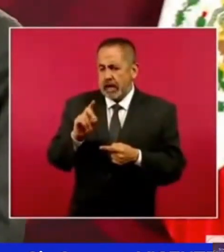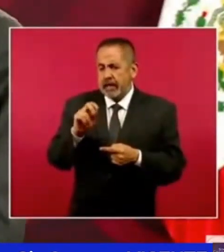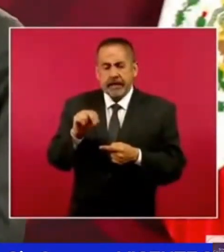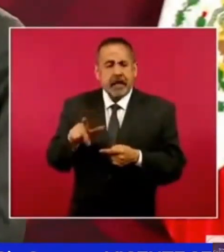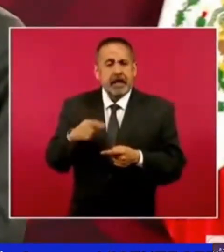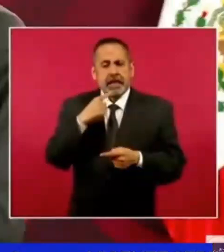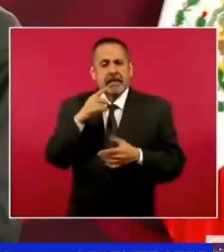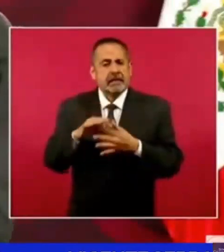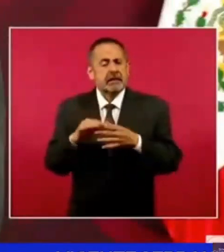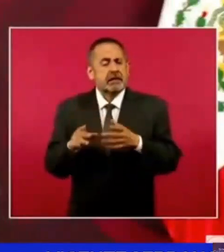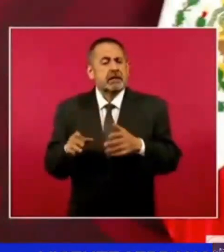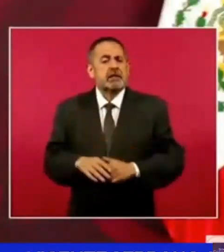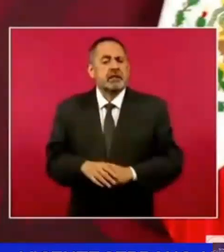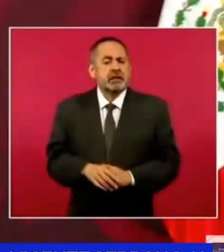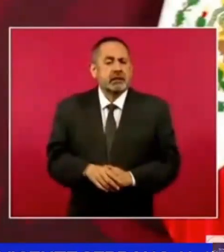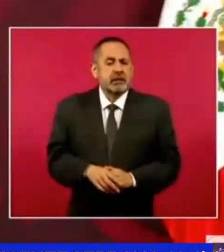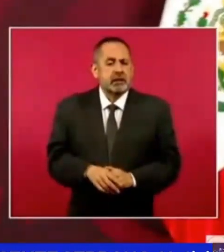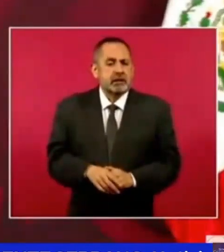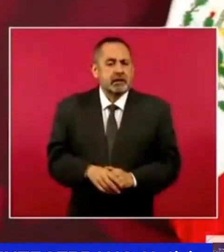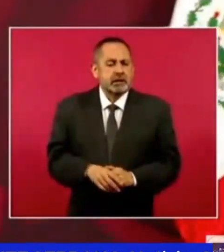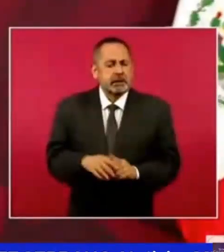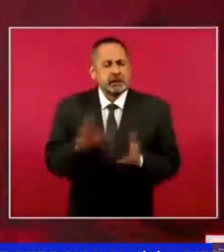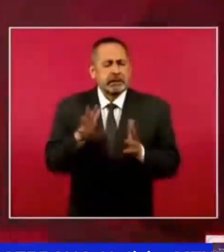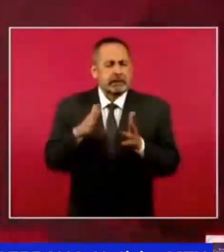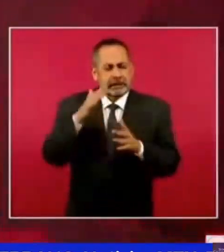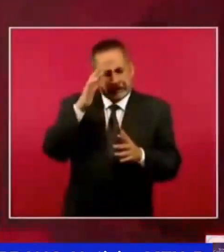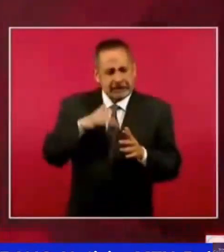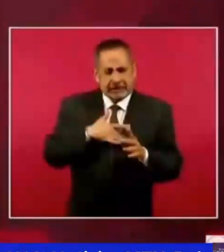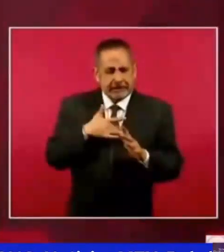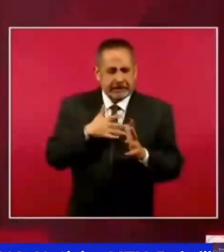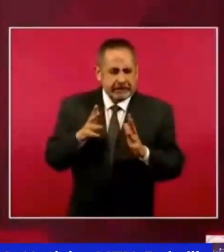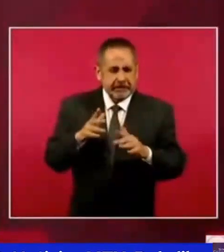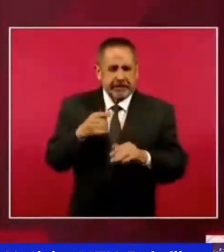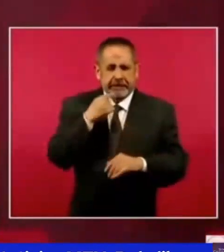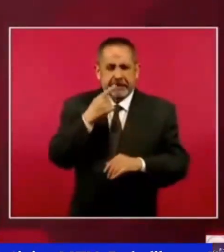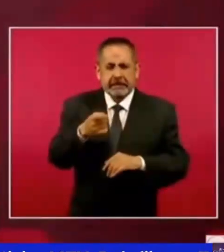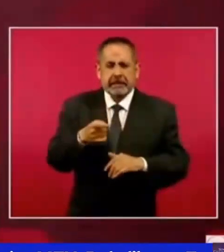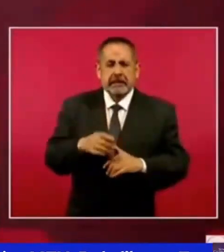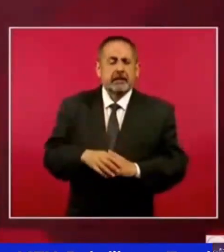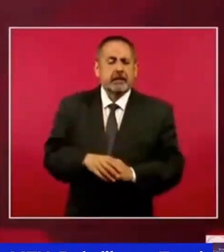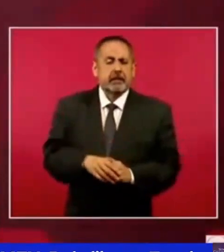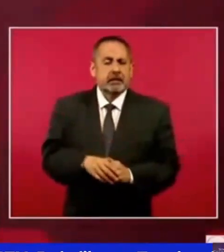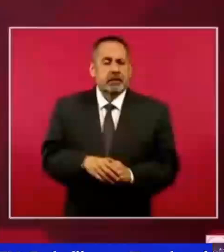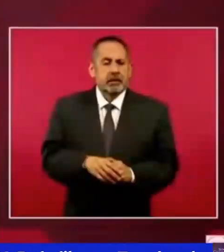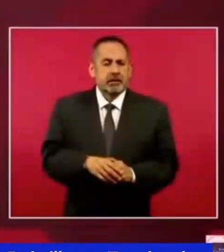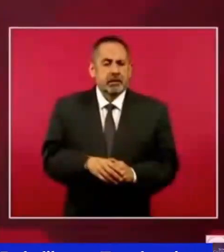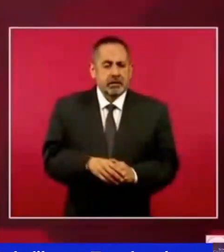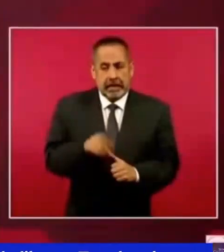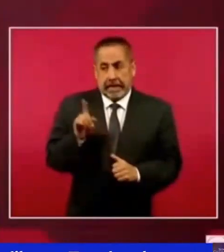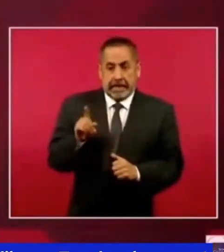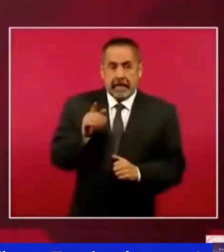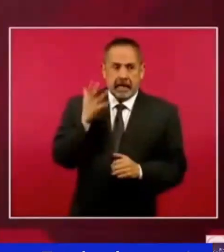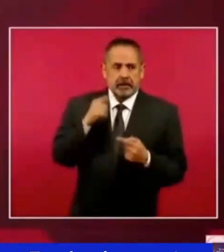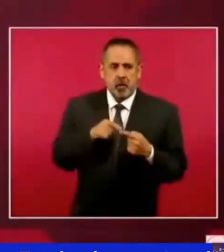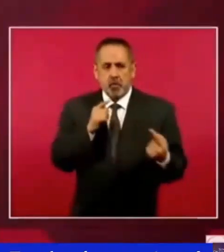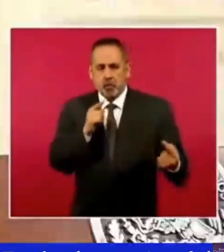que dice palabras más, palabras menos, cuando estaba en oposición.